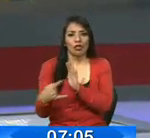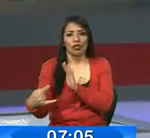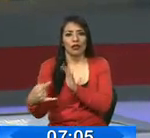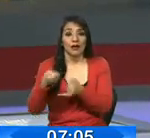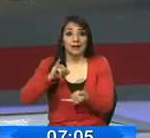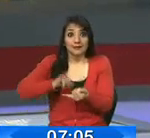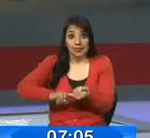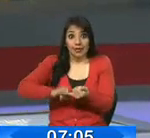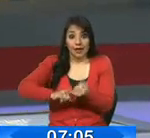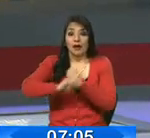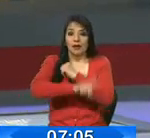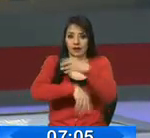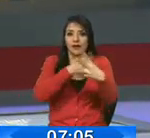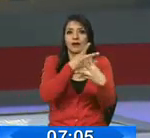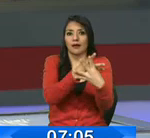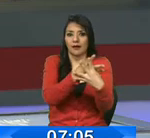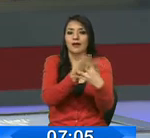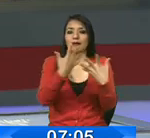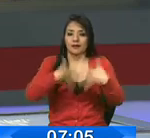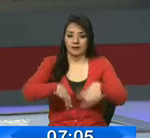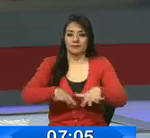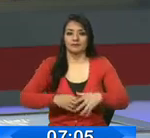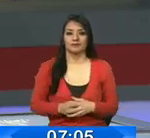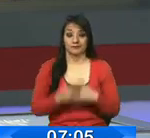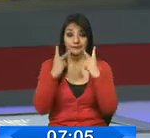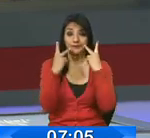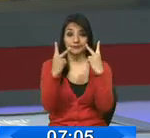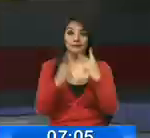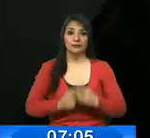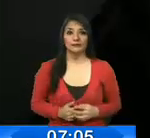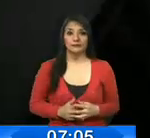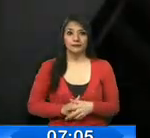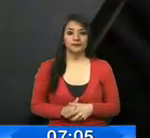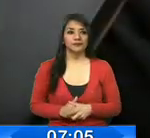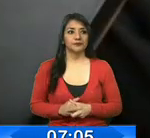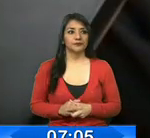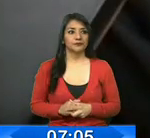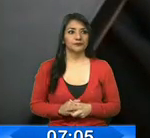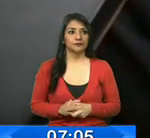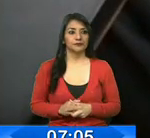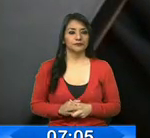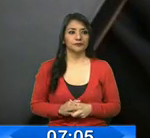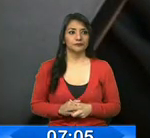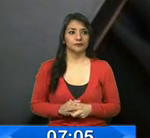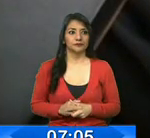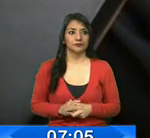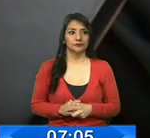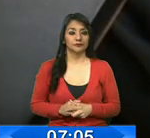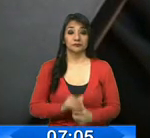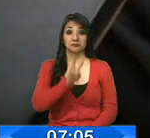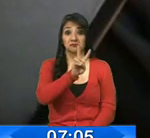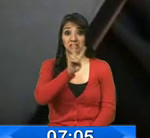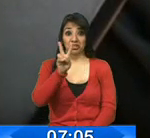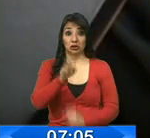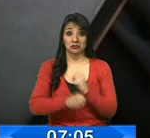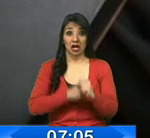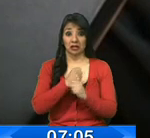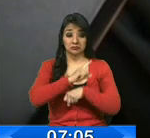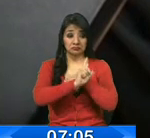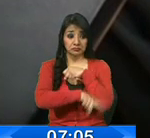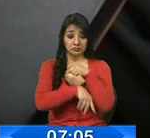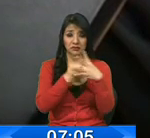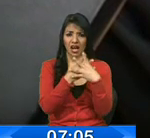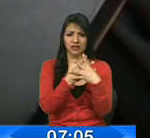su pena en un centro de privación de libertad. Le contamos. 22 años es muy poco. Tiene que